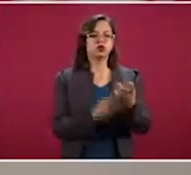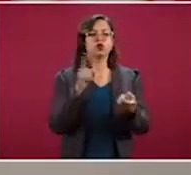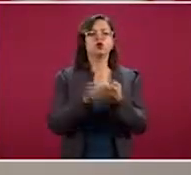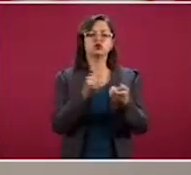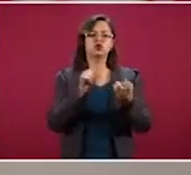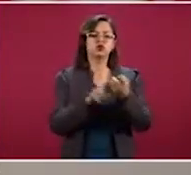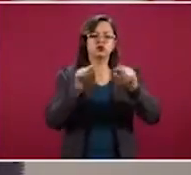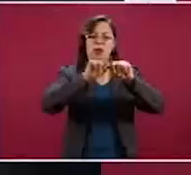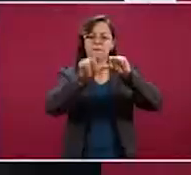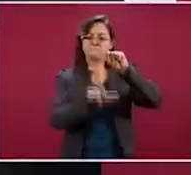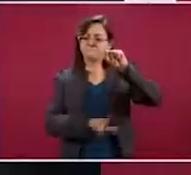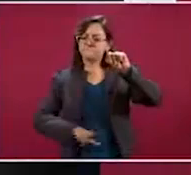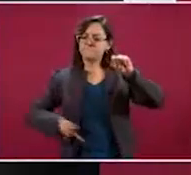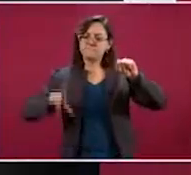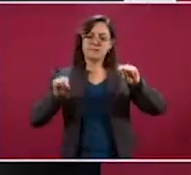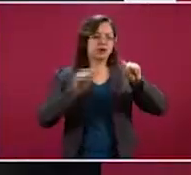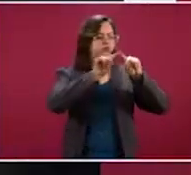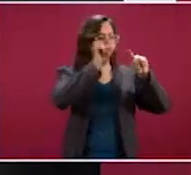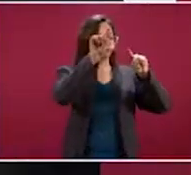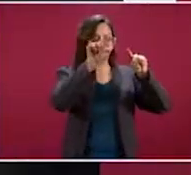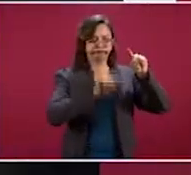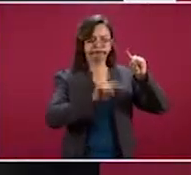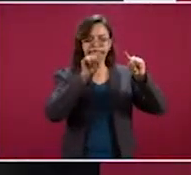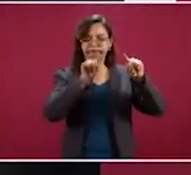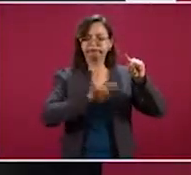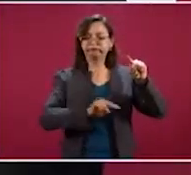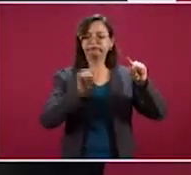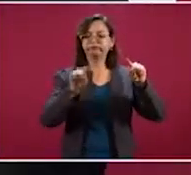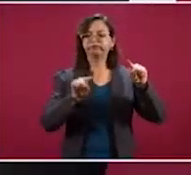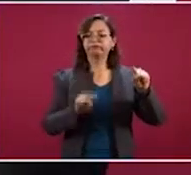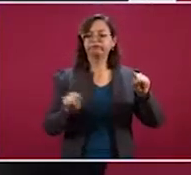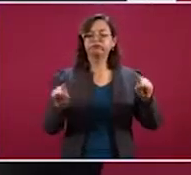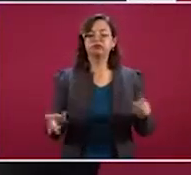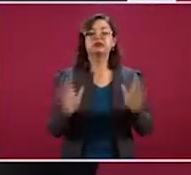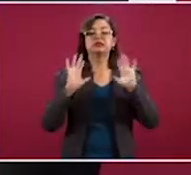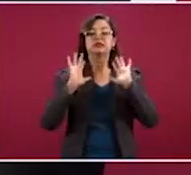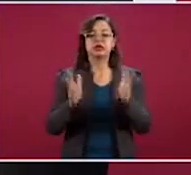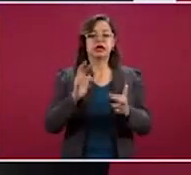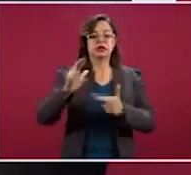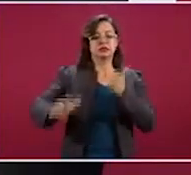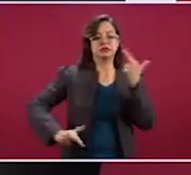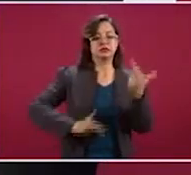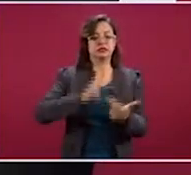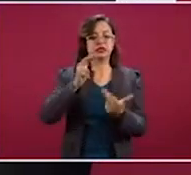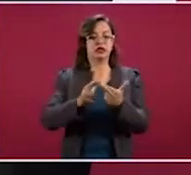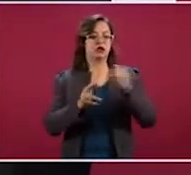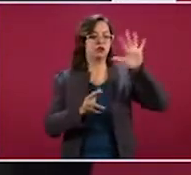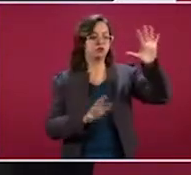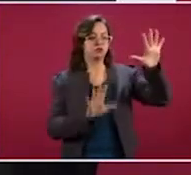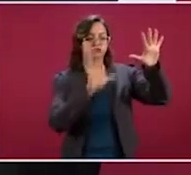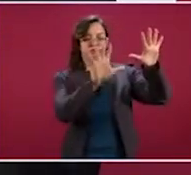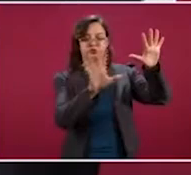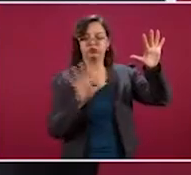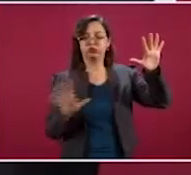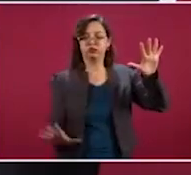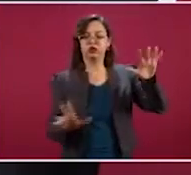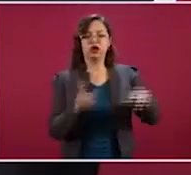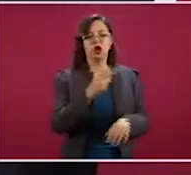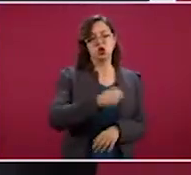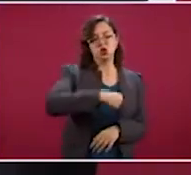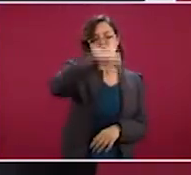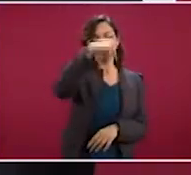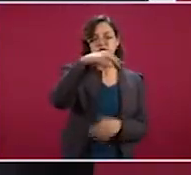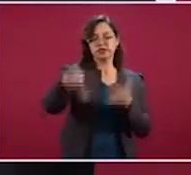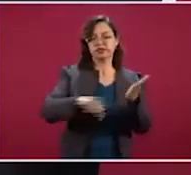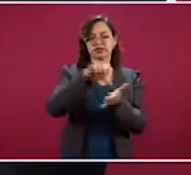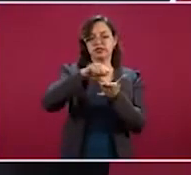largo y a lo ancho. Denle, por favor. Hemos dividido las regiones en los estados, tal como los ven ustedes, el norte, el centro y el